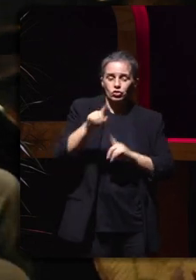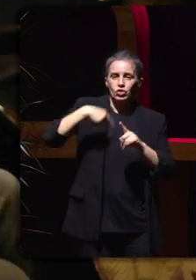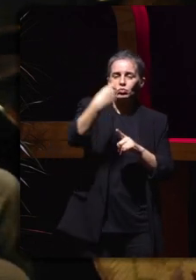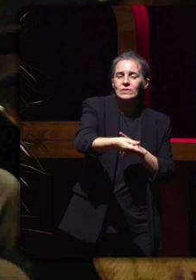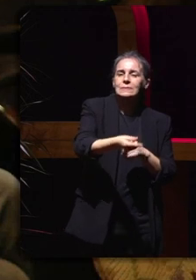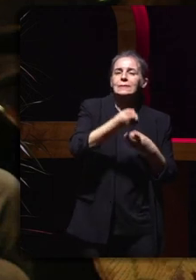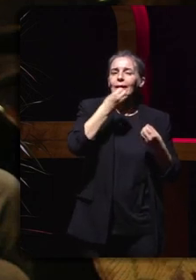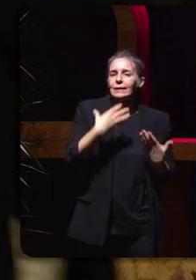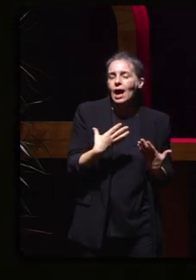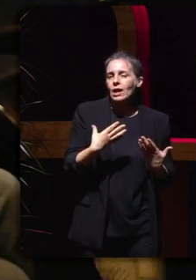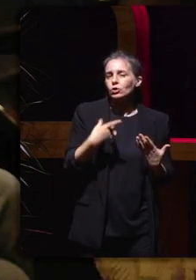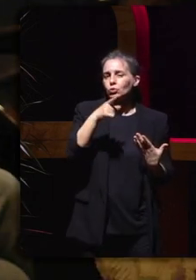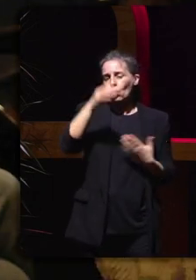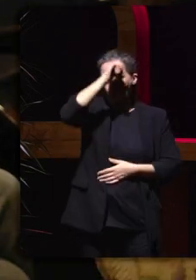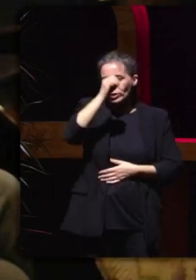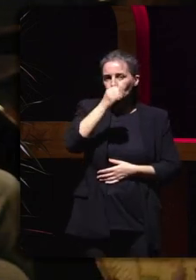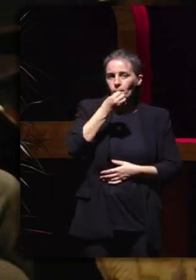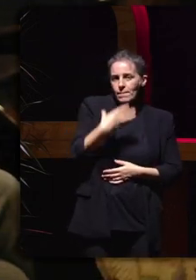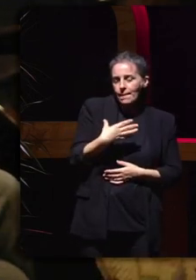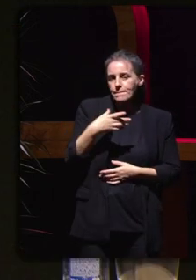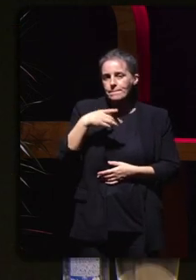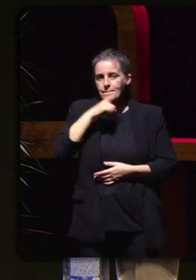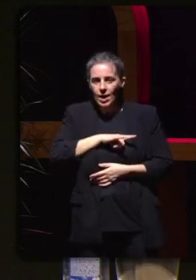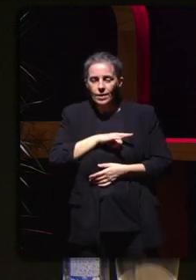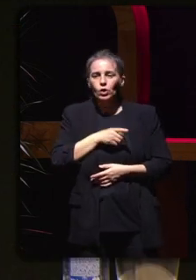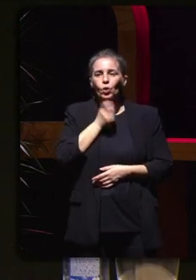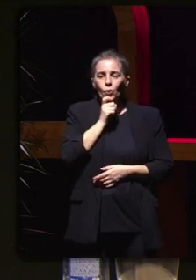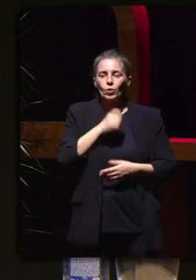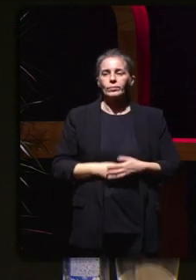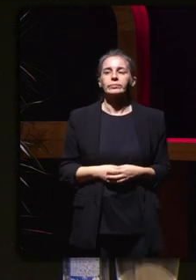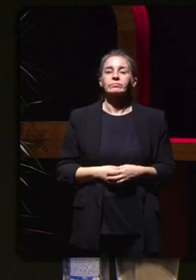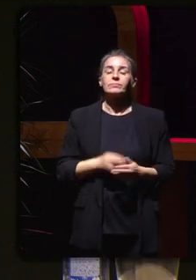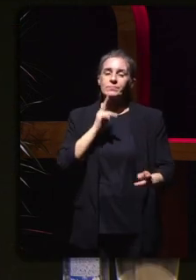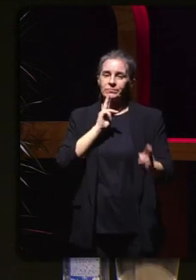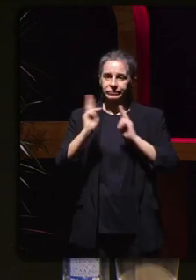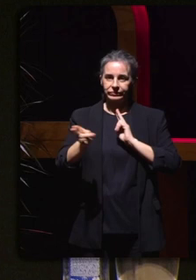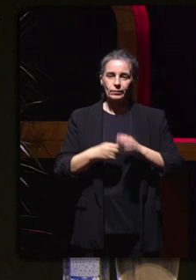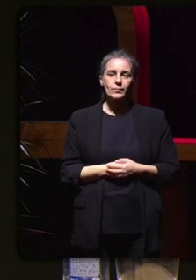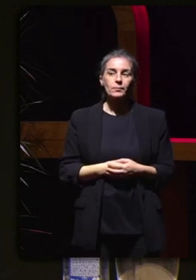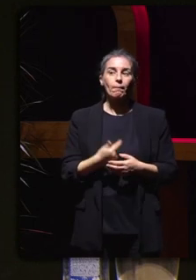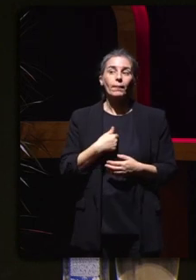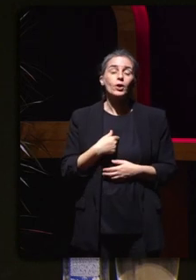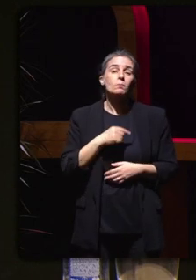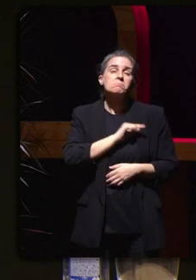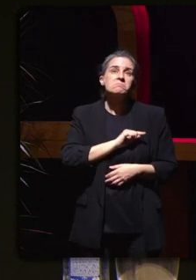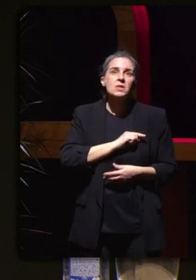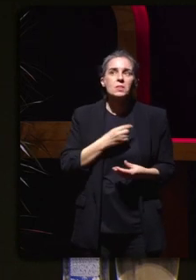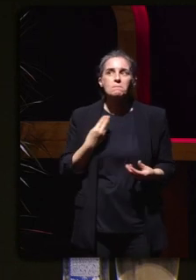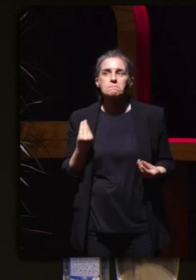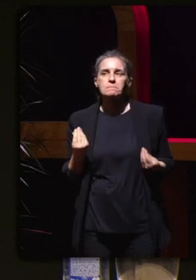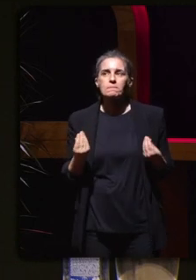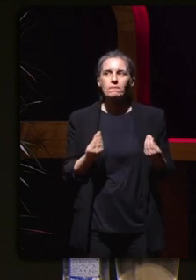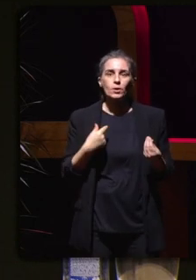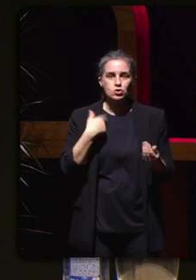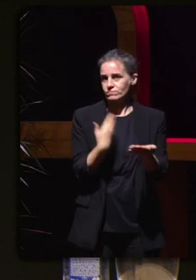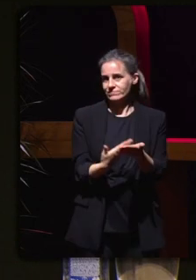bien mal mi impresión pero es una impresión no tengo nada que lo